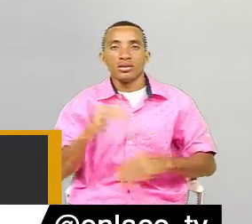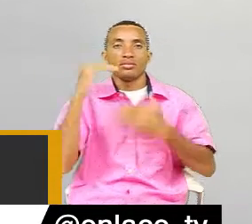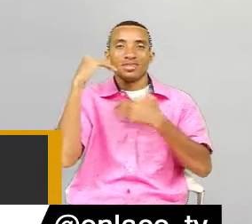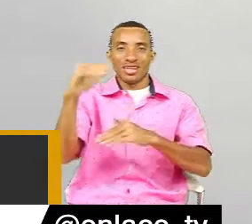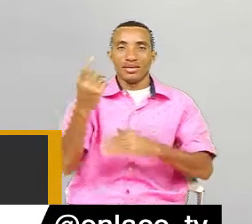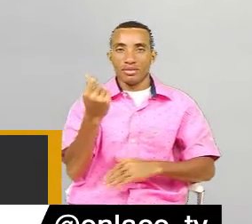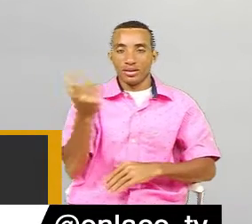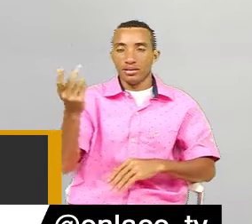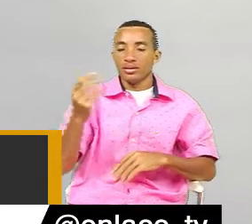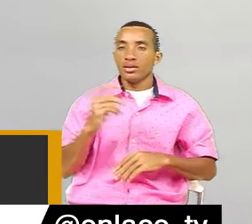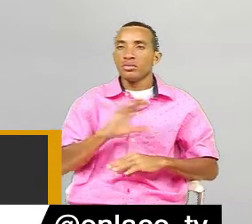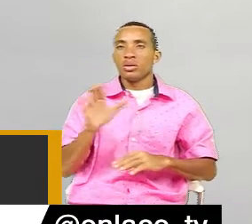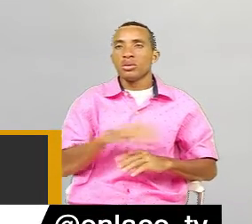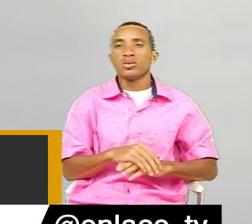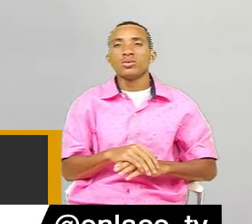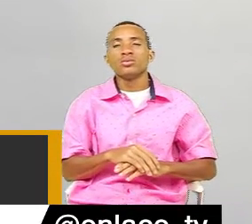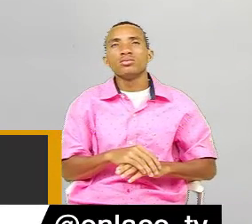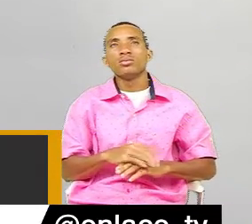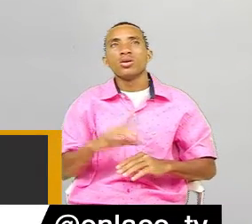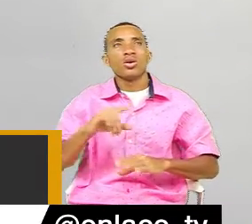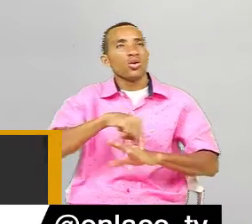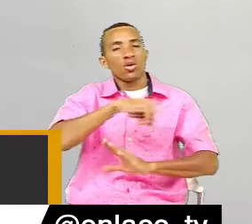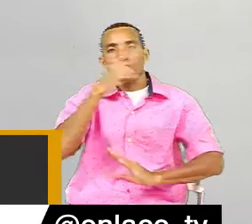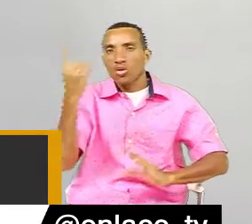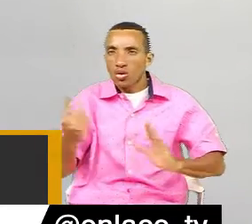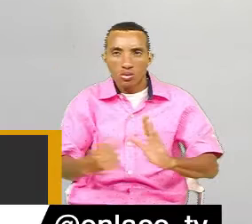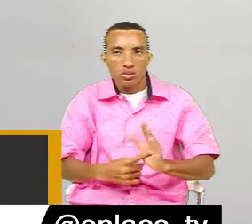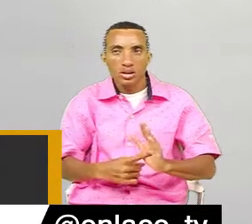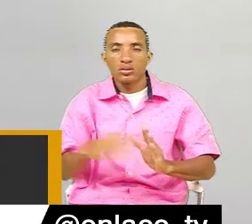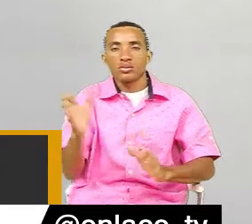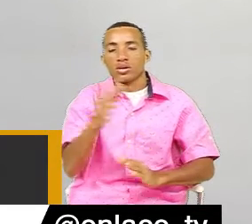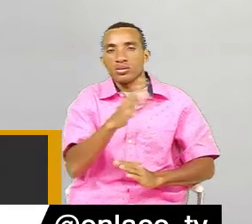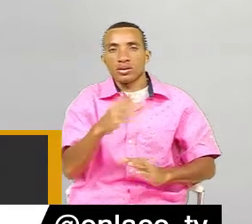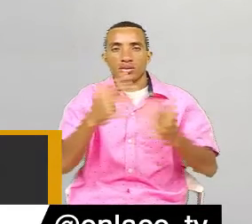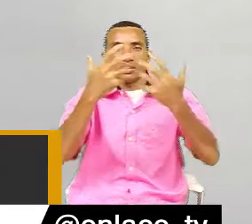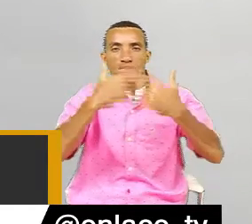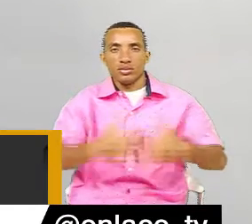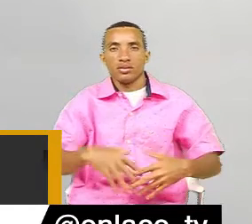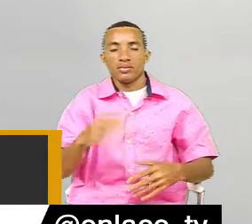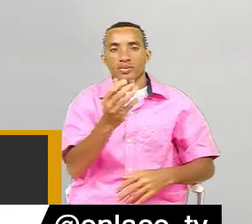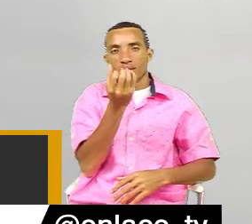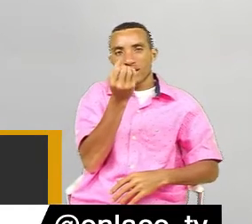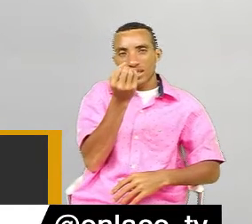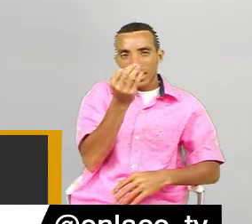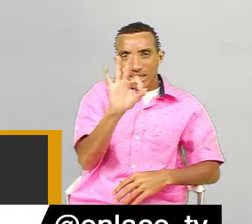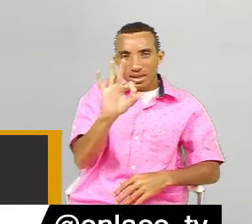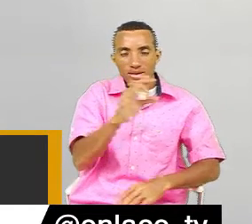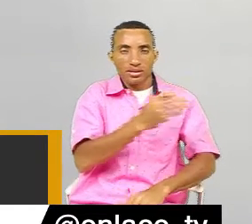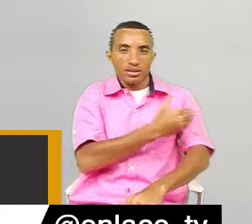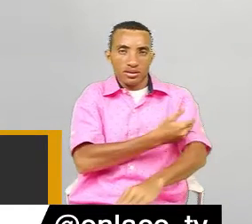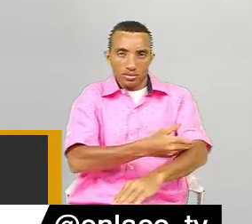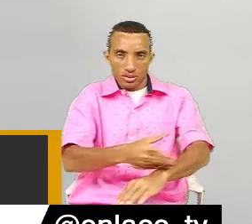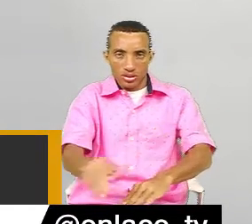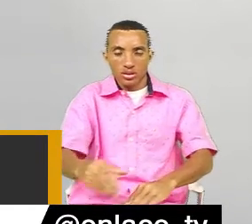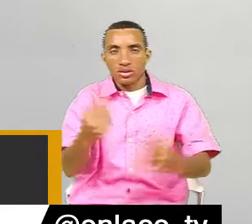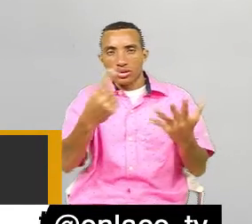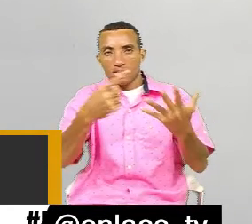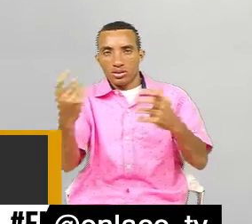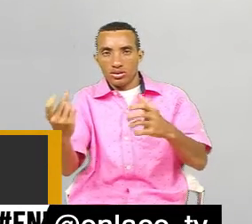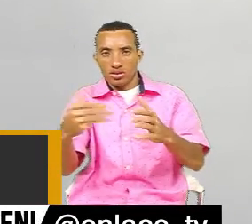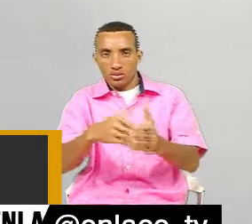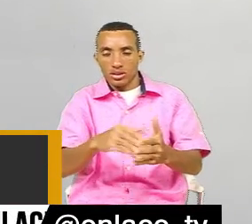está costando aproximadamente con todas sus prestaciones sociales para un empresario alrededor de los 13.600.000 pesos. Si se vincula